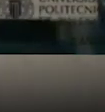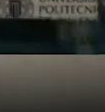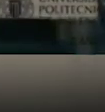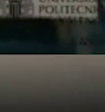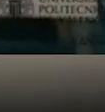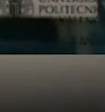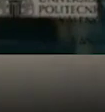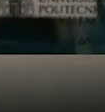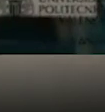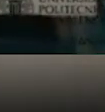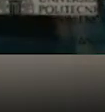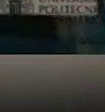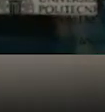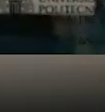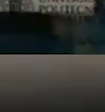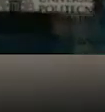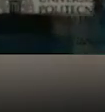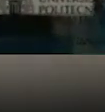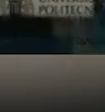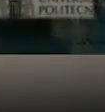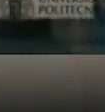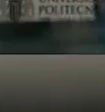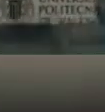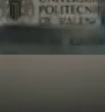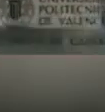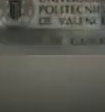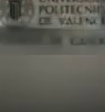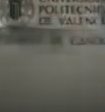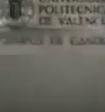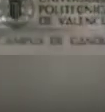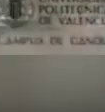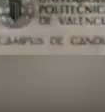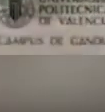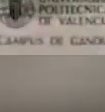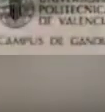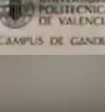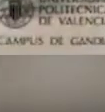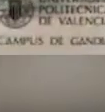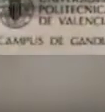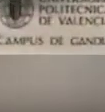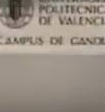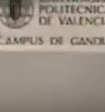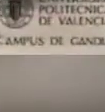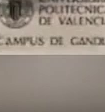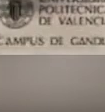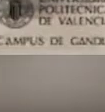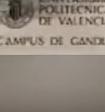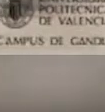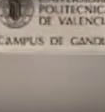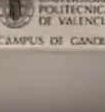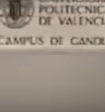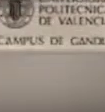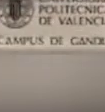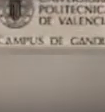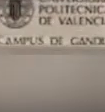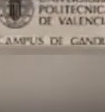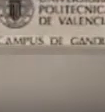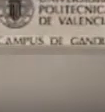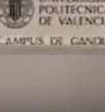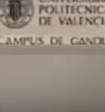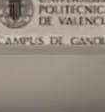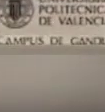Uno de los tubos de ensayo se introduce en un baño de agua caliente y el otro se deja reaccionar a temperatura